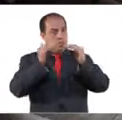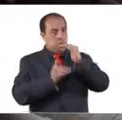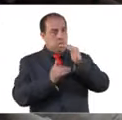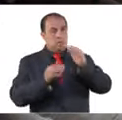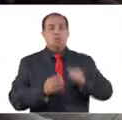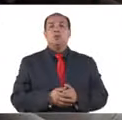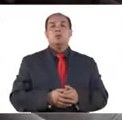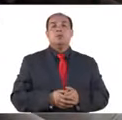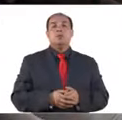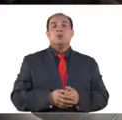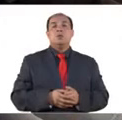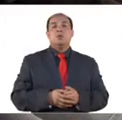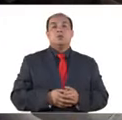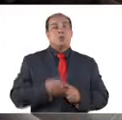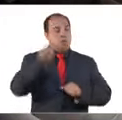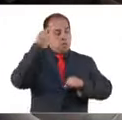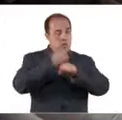subdirector de